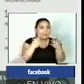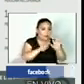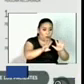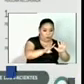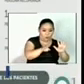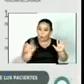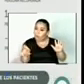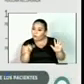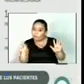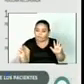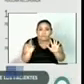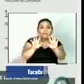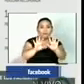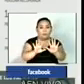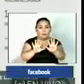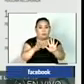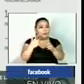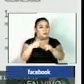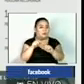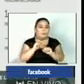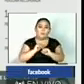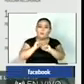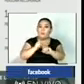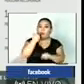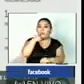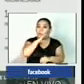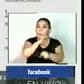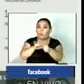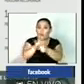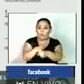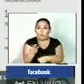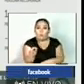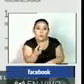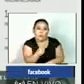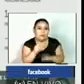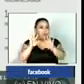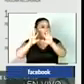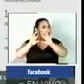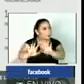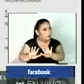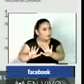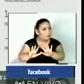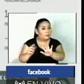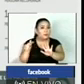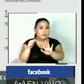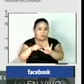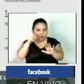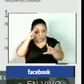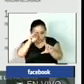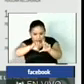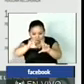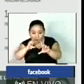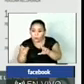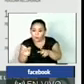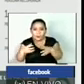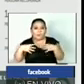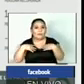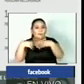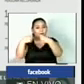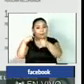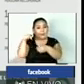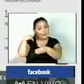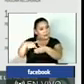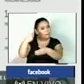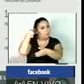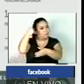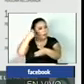persona más, una vida más cortada por esta enfermedad, ya son 10 los que contabiliza esta estadística. Los casos recuperados, este también